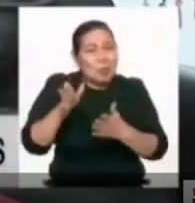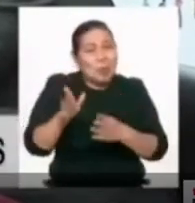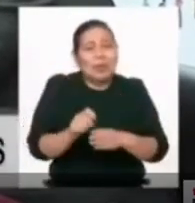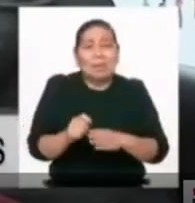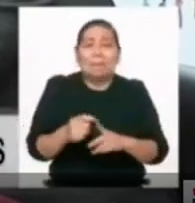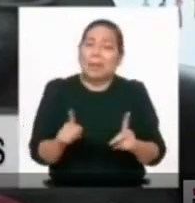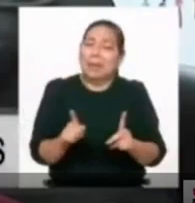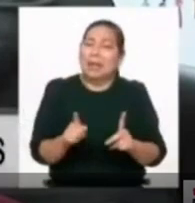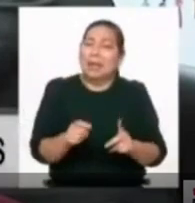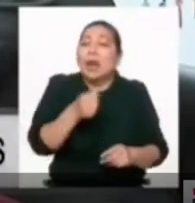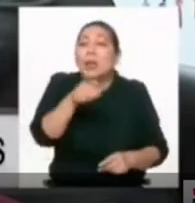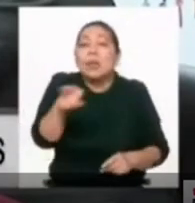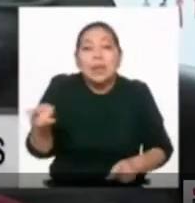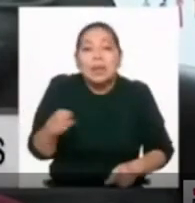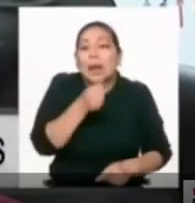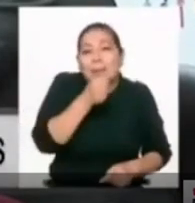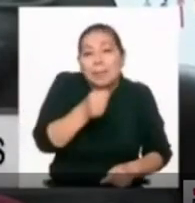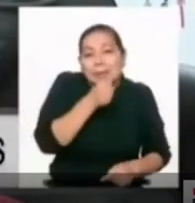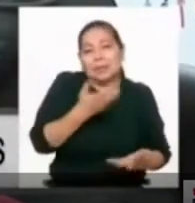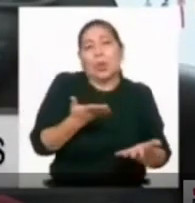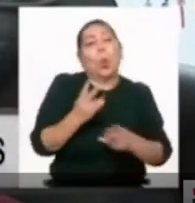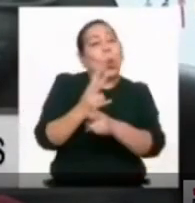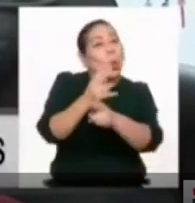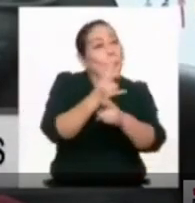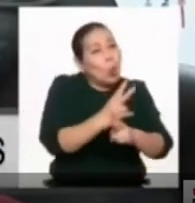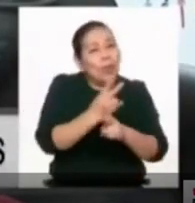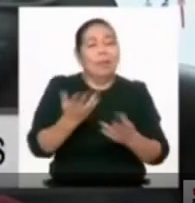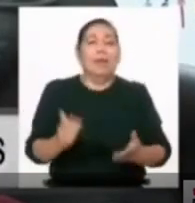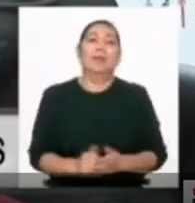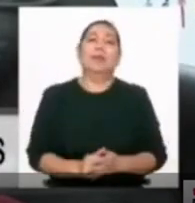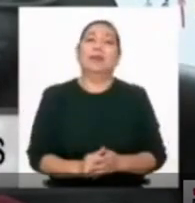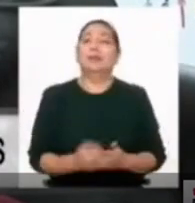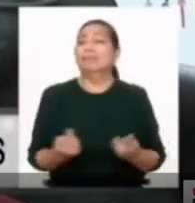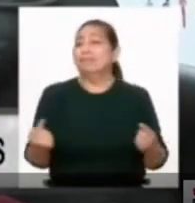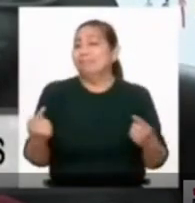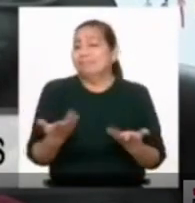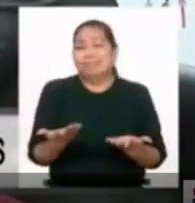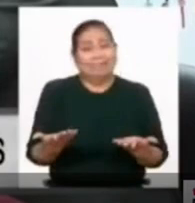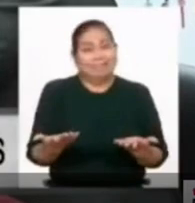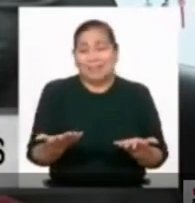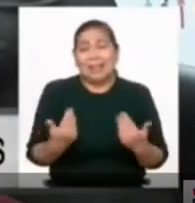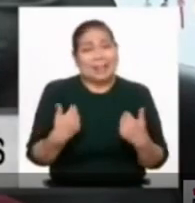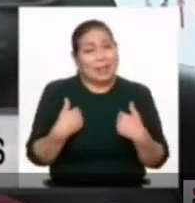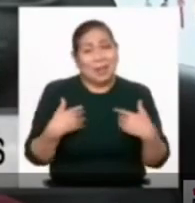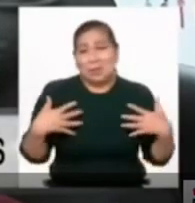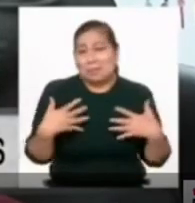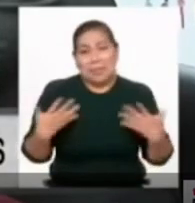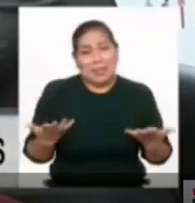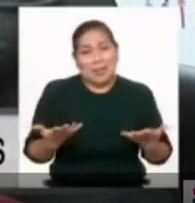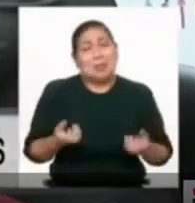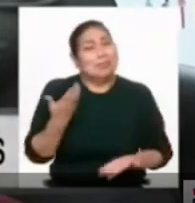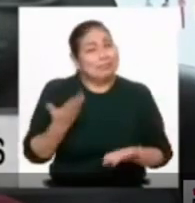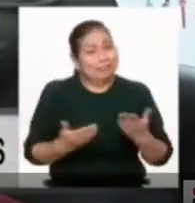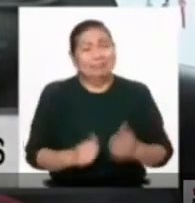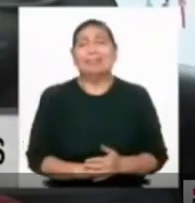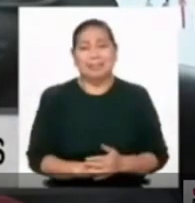tarea. Creo que la prensa debe tener más cuidado, porque de lo contrario efectivamente vamos a tener temor muchas